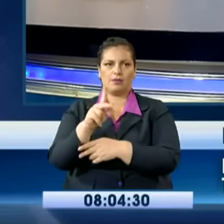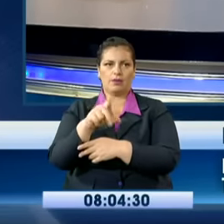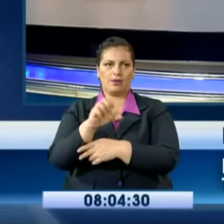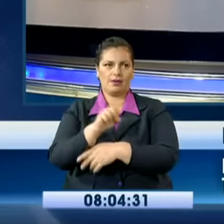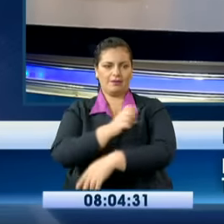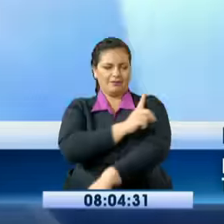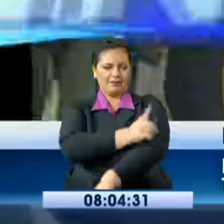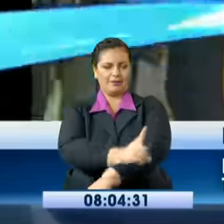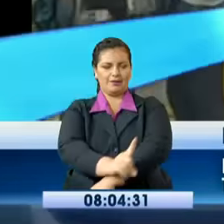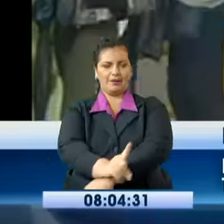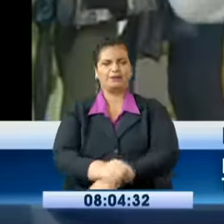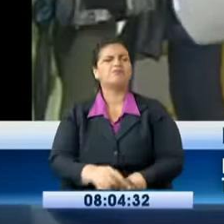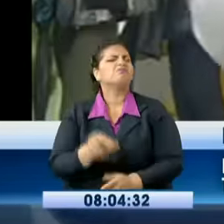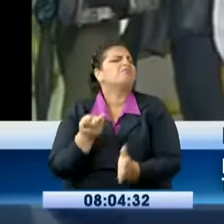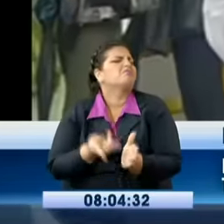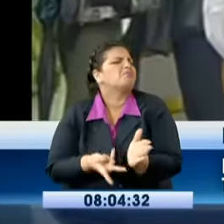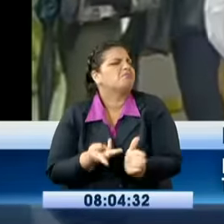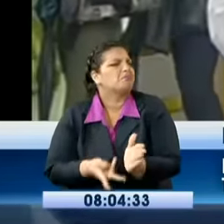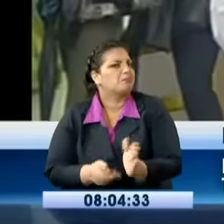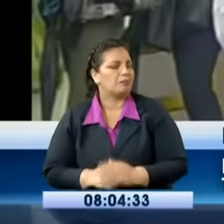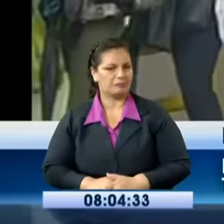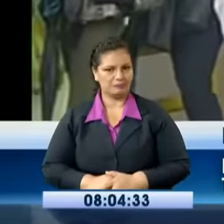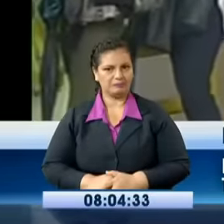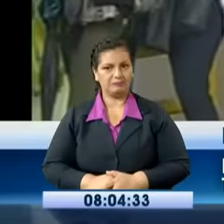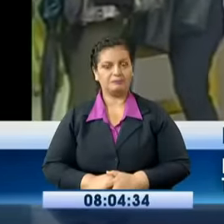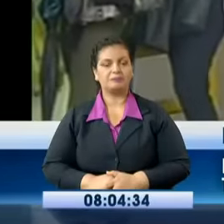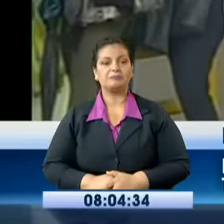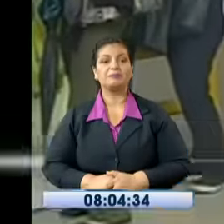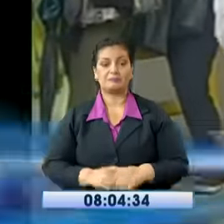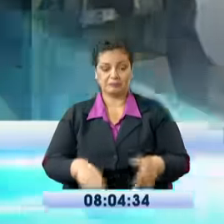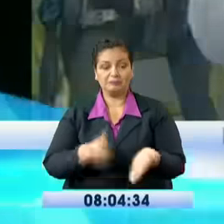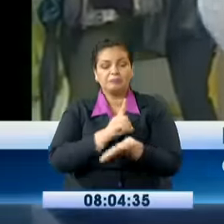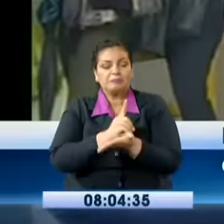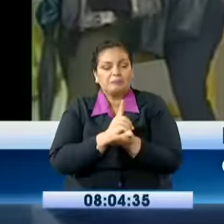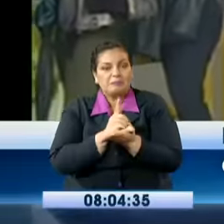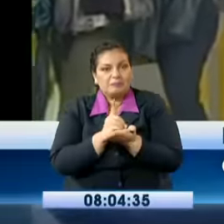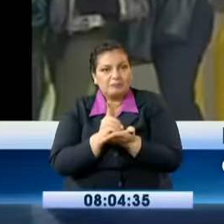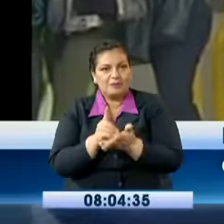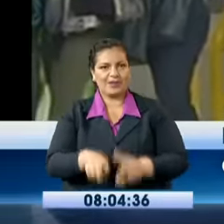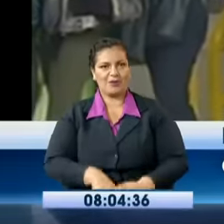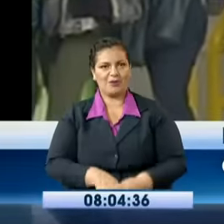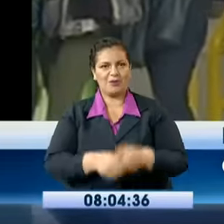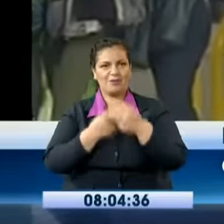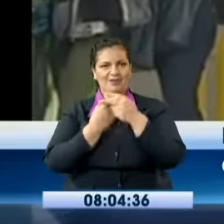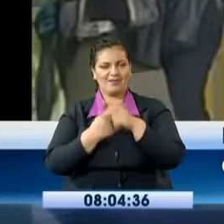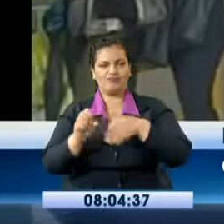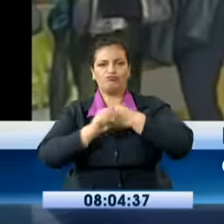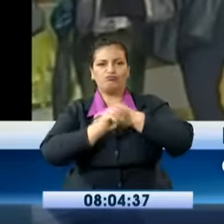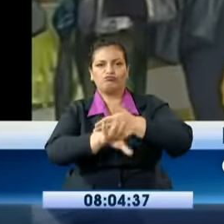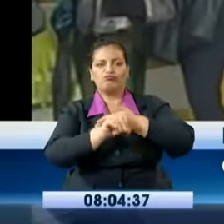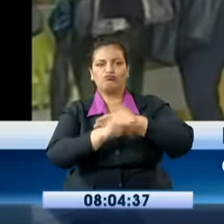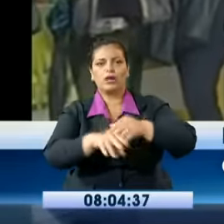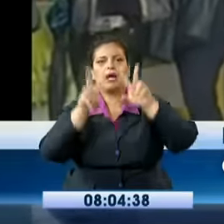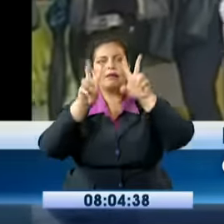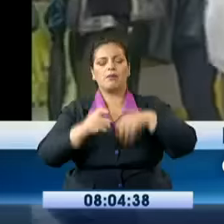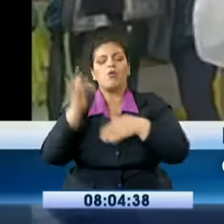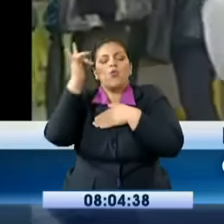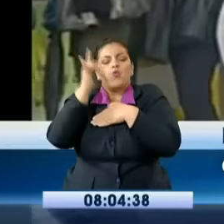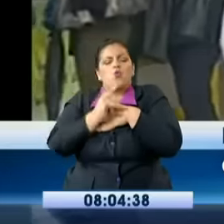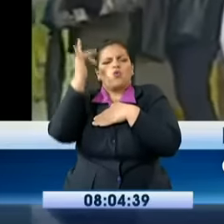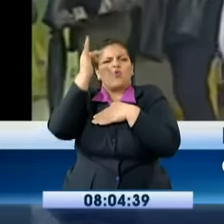pasa? En esta semana ya se presentó esta campaña No Me Toques, que busca que las personas, por un lado,